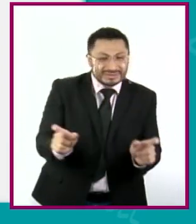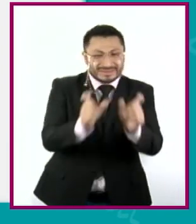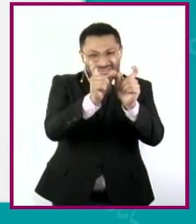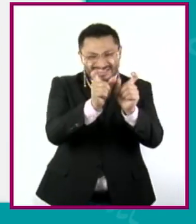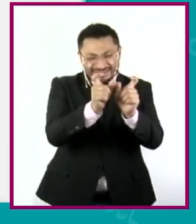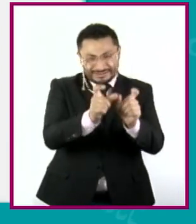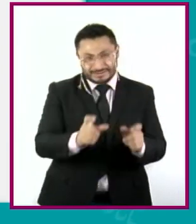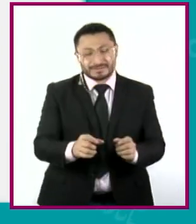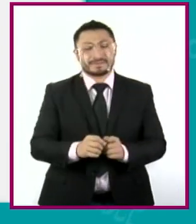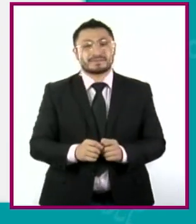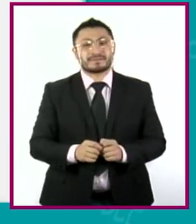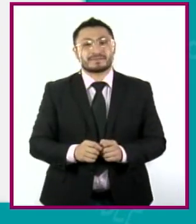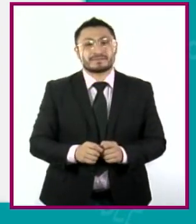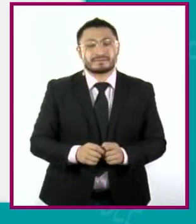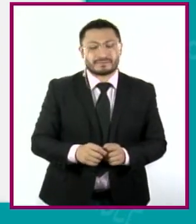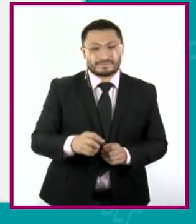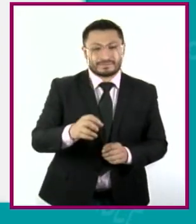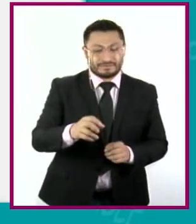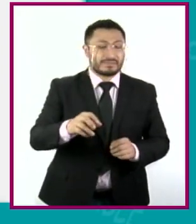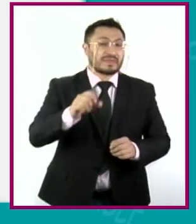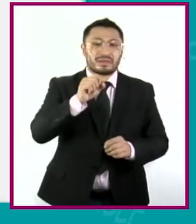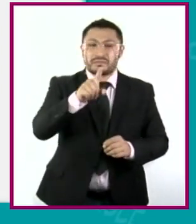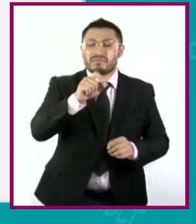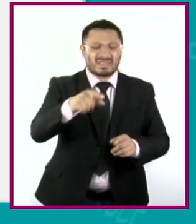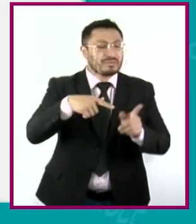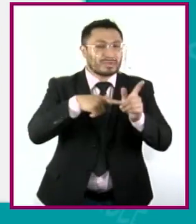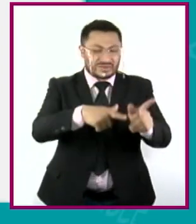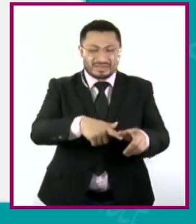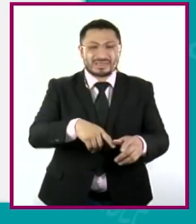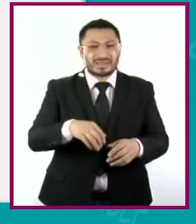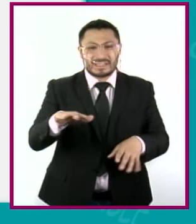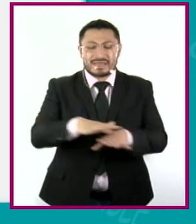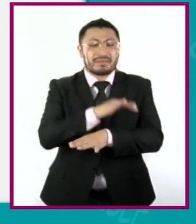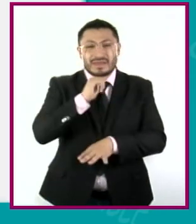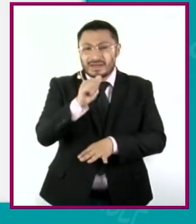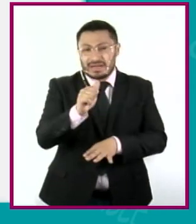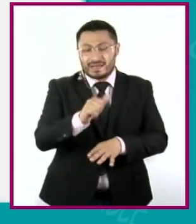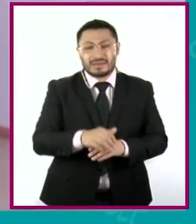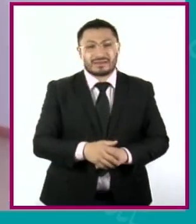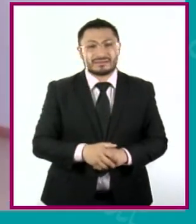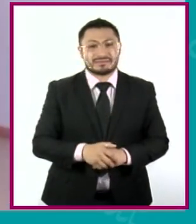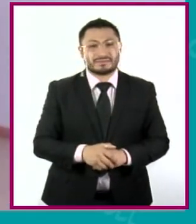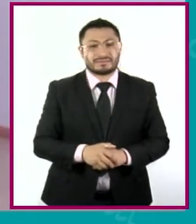ese elemento neutro, esa E que está ahí.